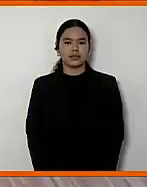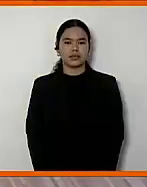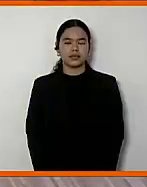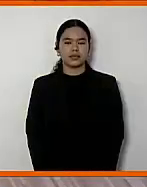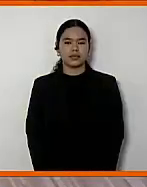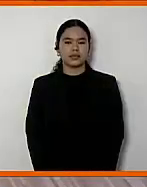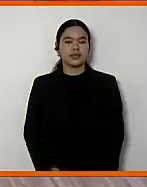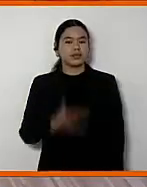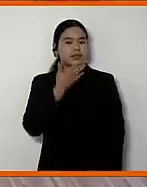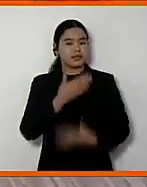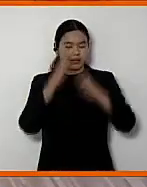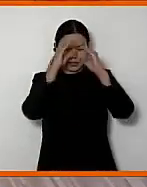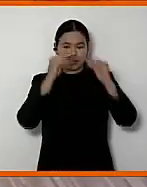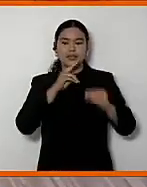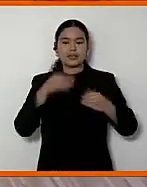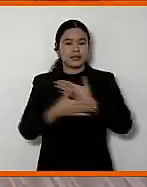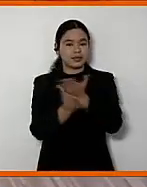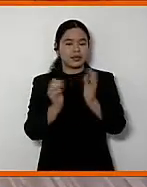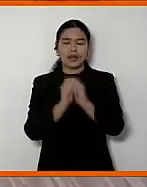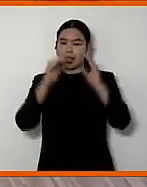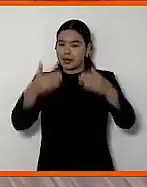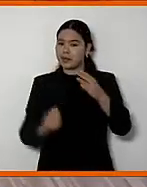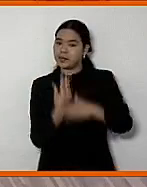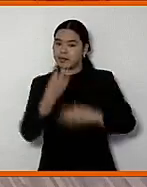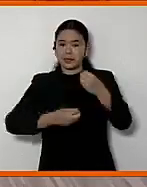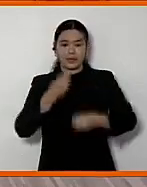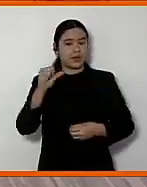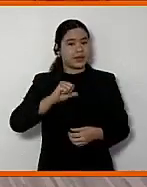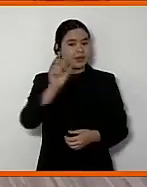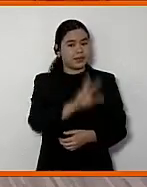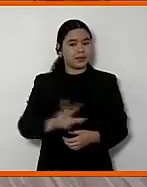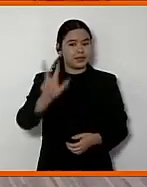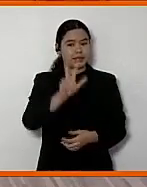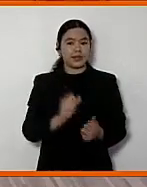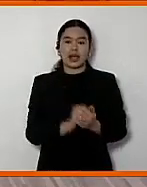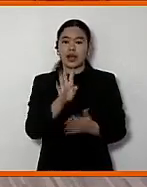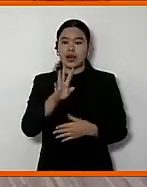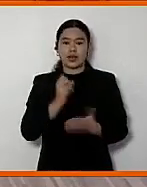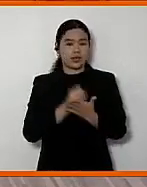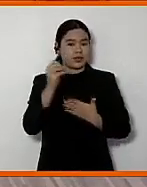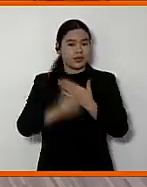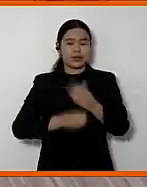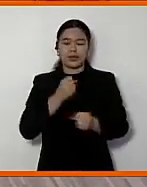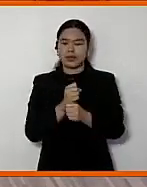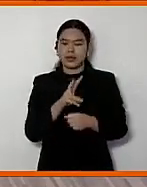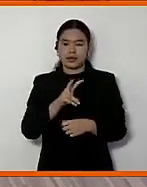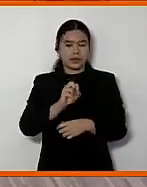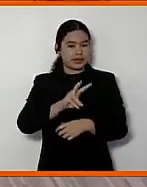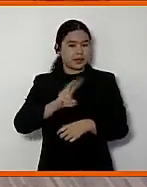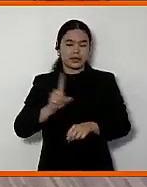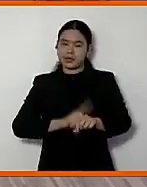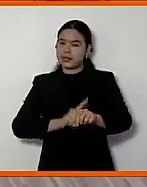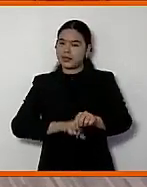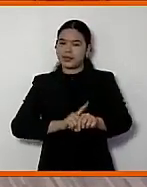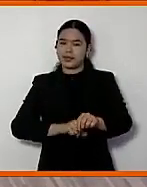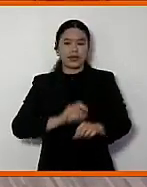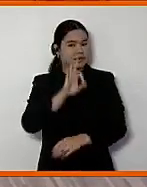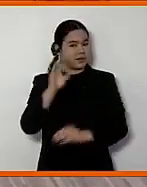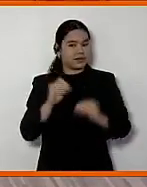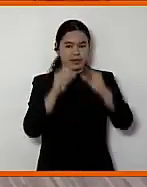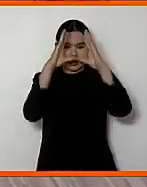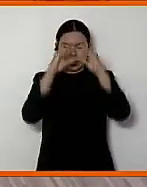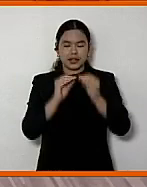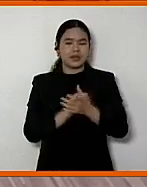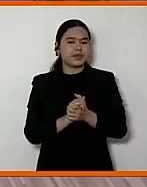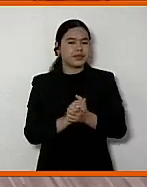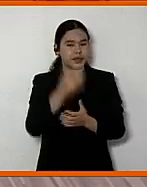Buenas noches Honduras Bienvenidos a un sorteo más hoy martes 4 de octubre del año 2022 el reloj marca las 9 en punto